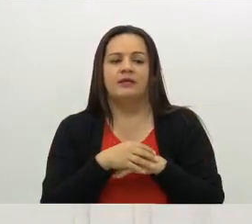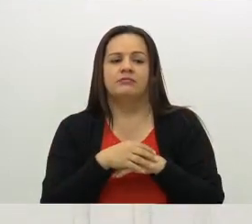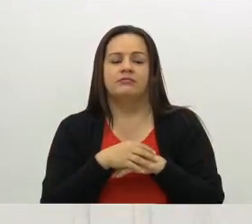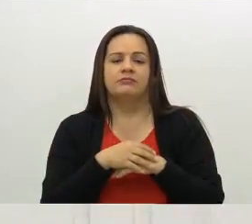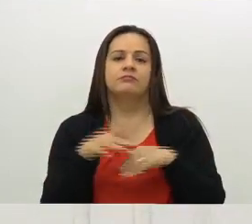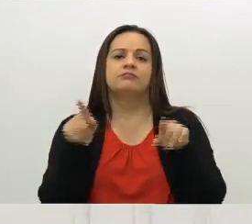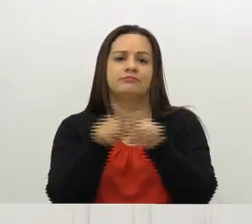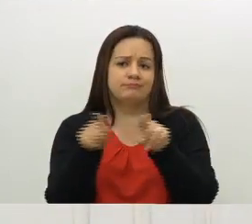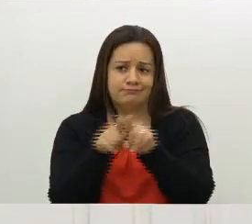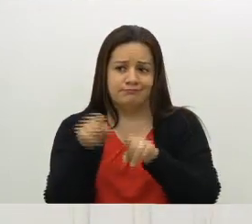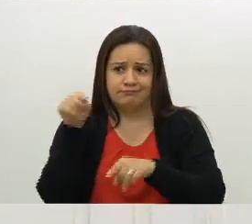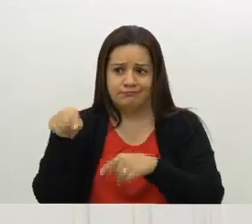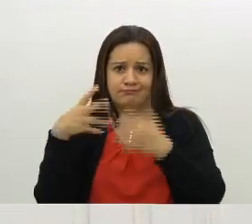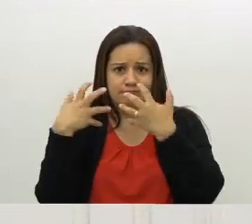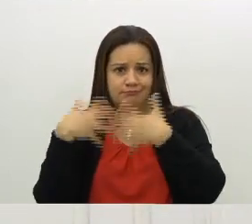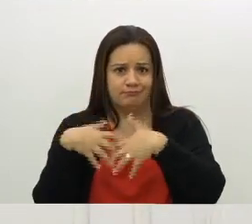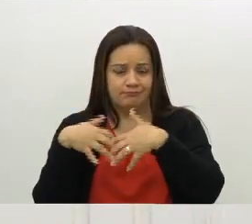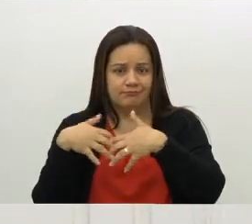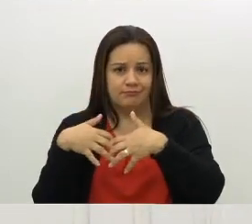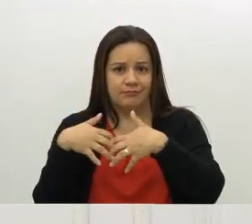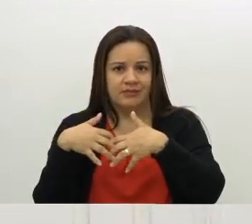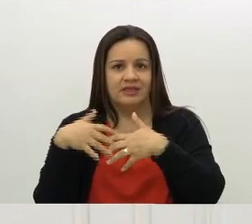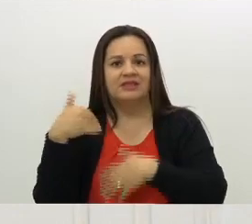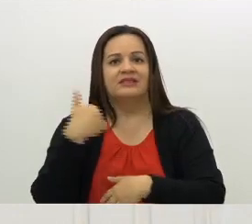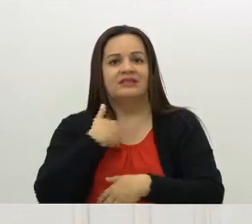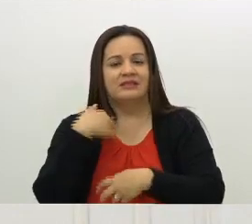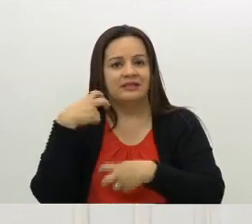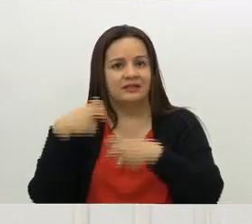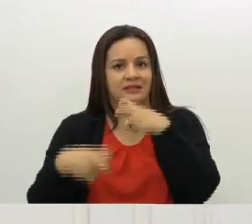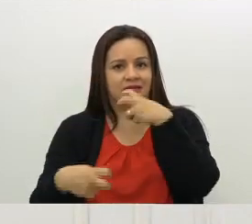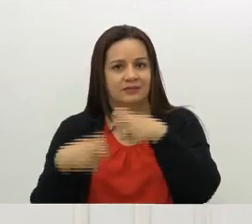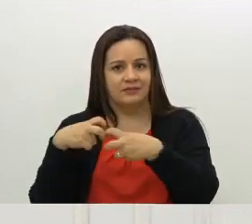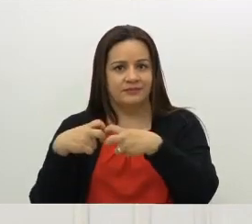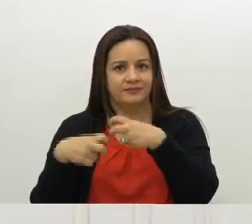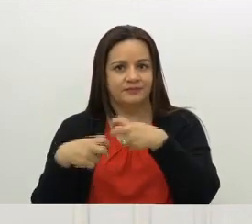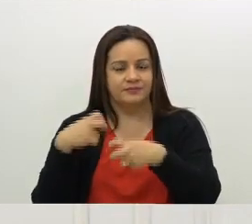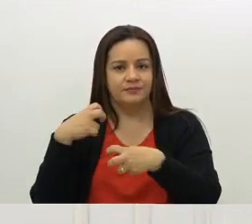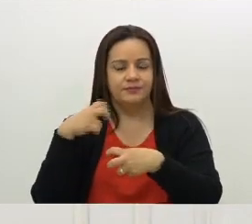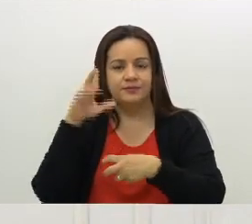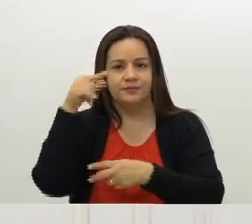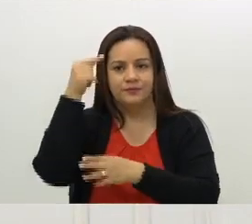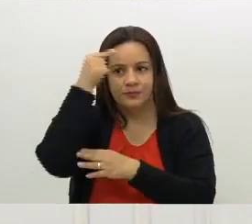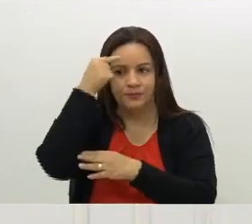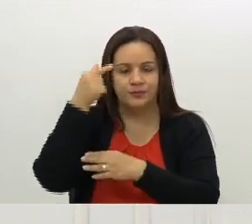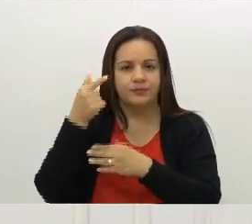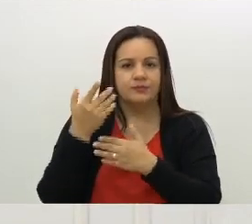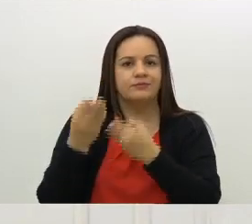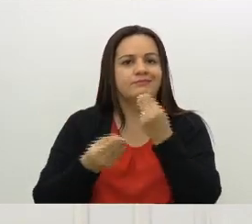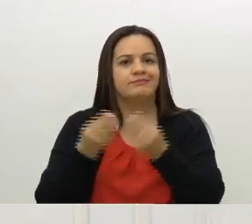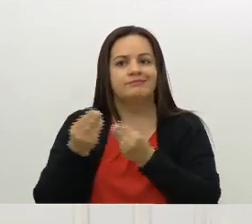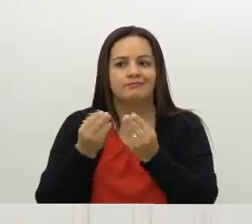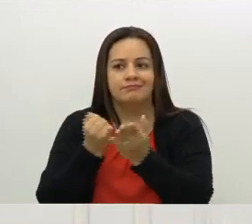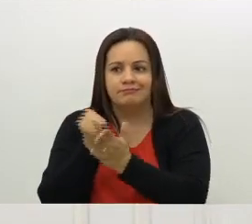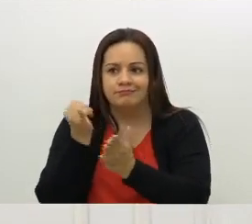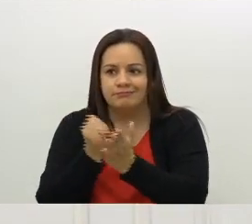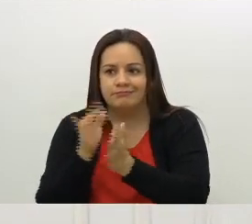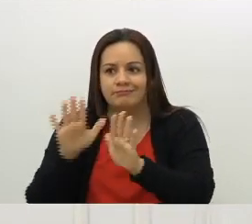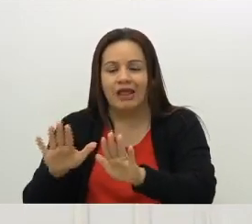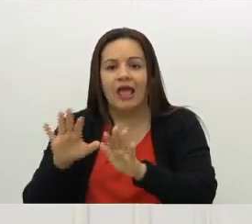también esa empresa entra en problemas. El Estado interviene y y